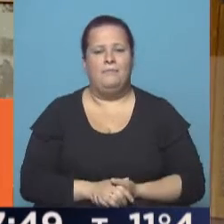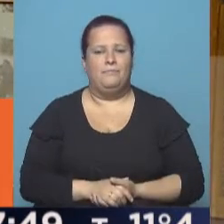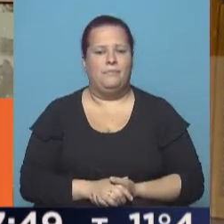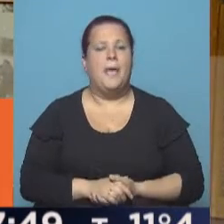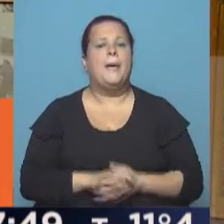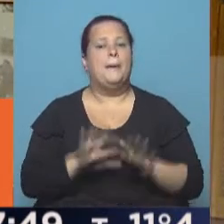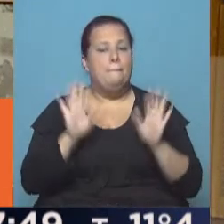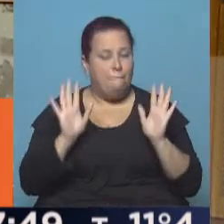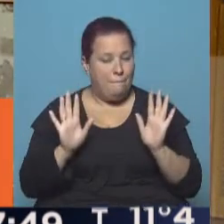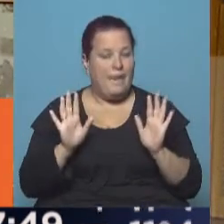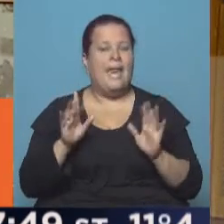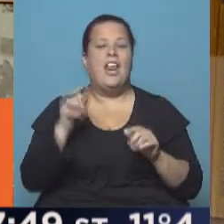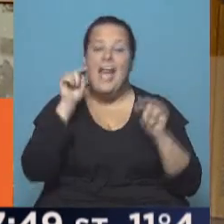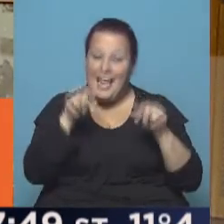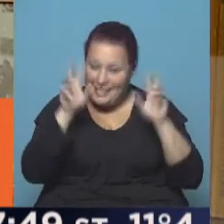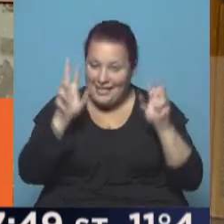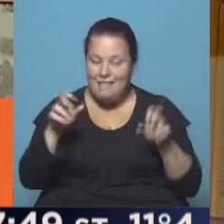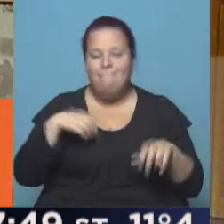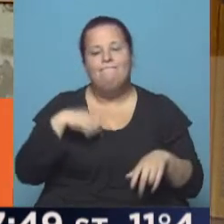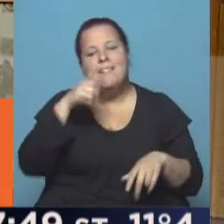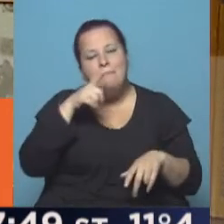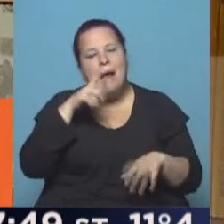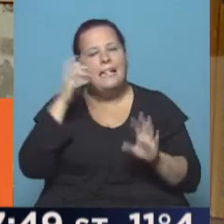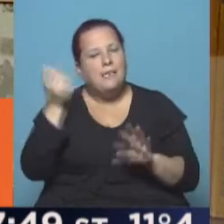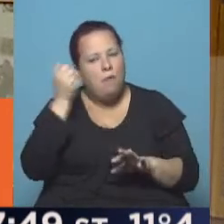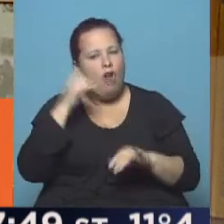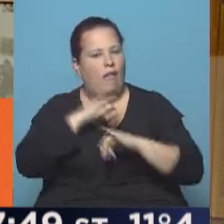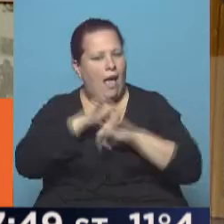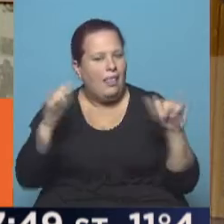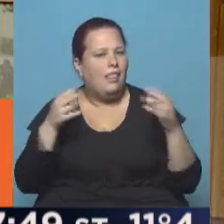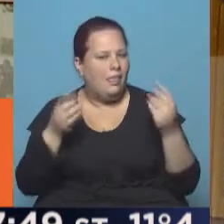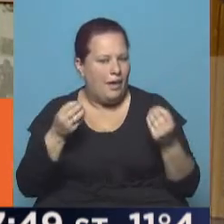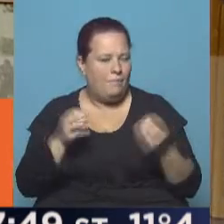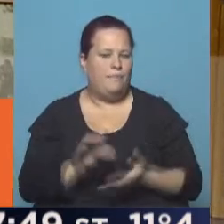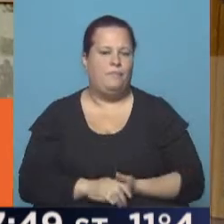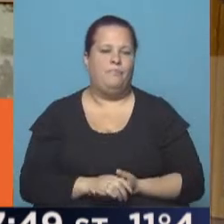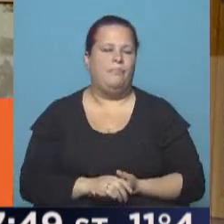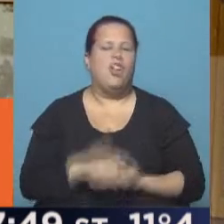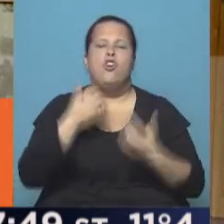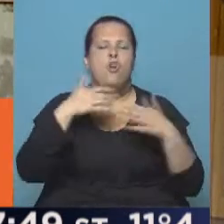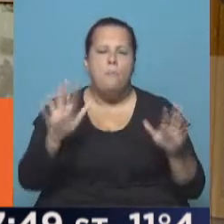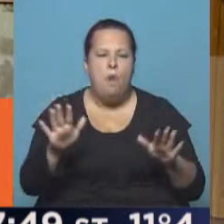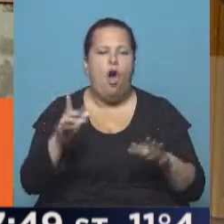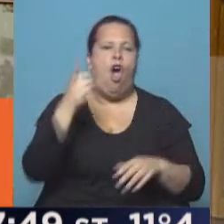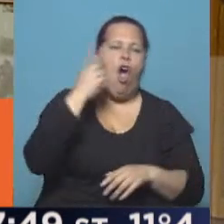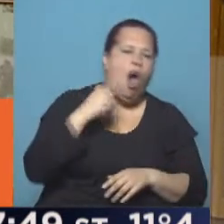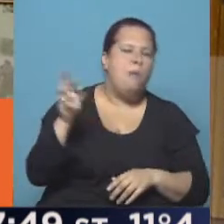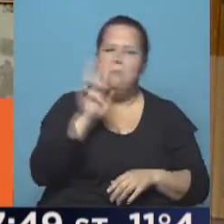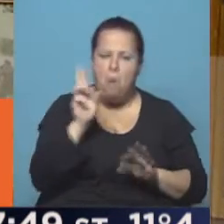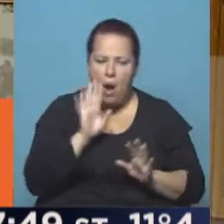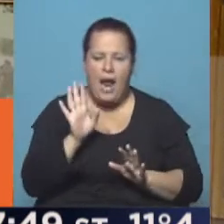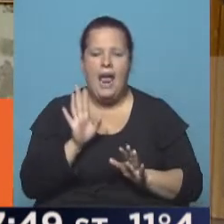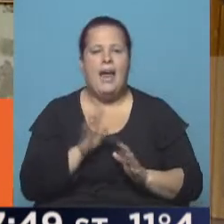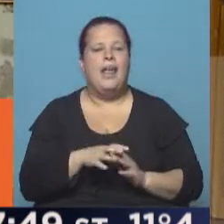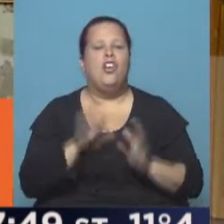pero en este caso en particular a mí me parecía importante el mensaje de que independientemente el sexo en el